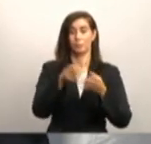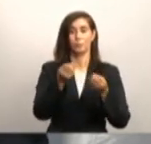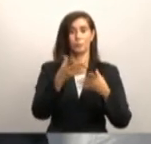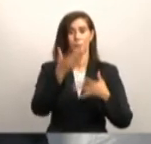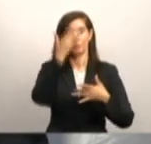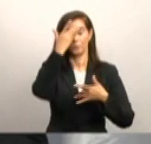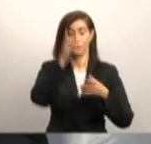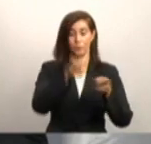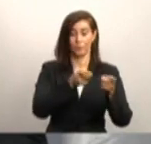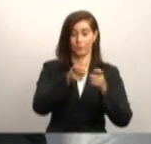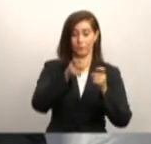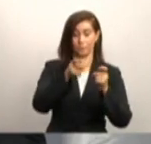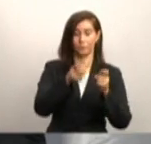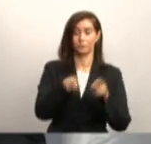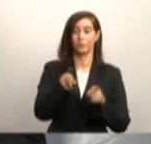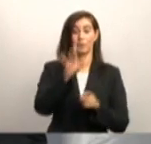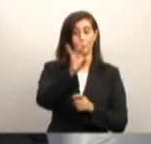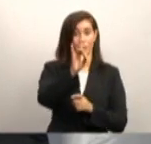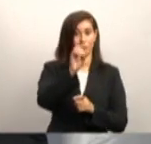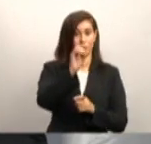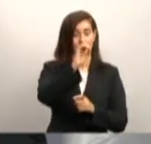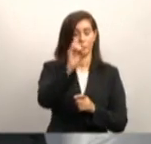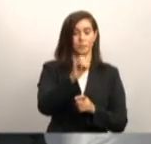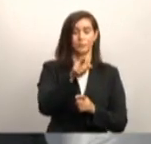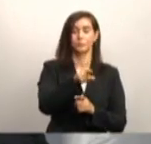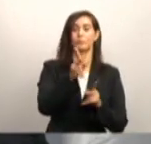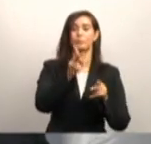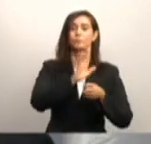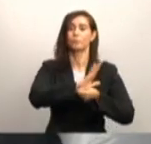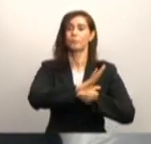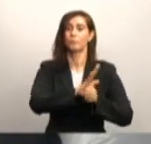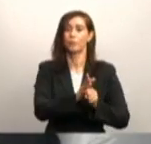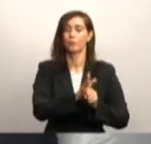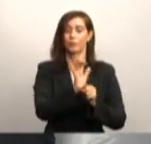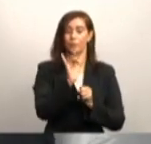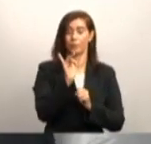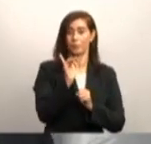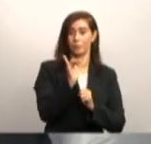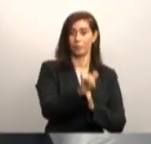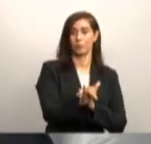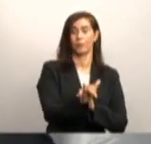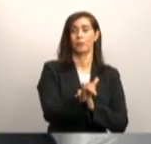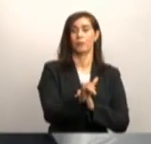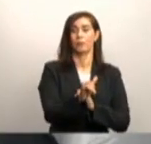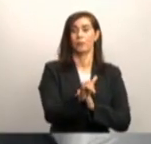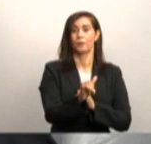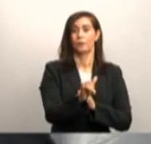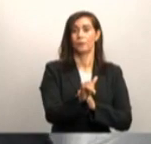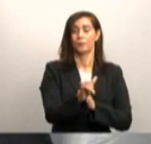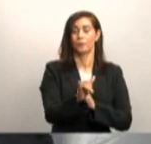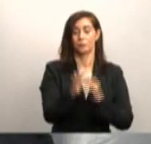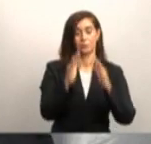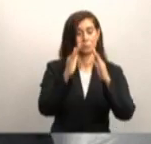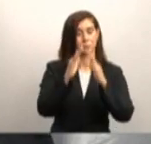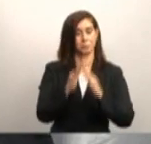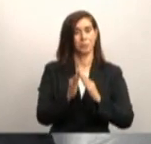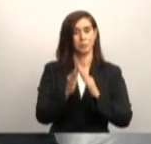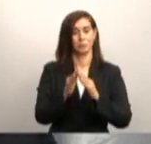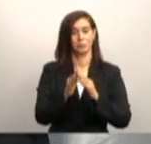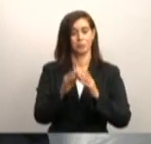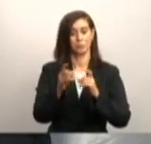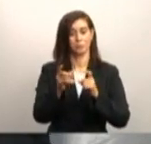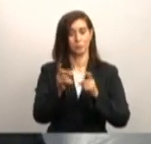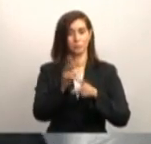complicaciones. El 80% de las personas, pues lógicamente, están en domicilio, como usted